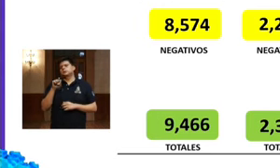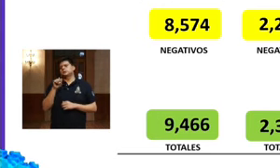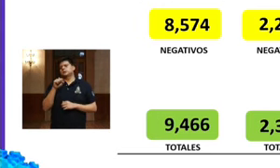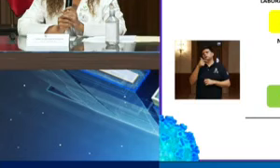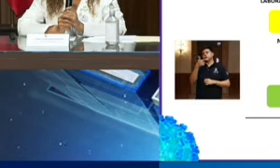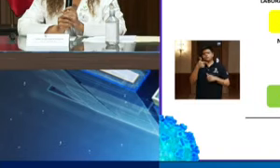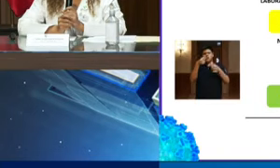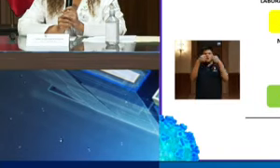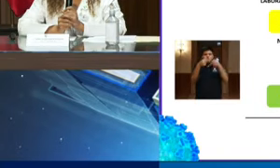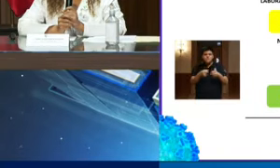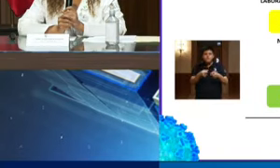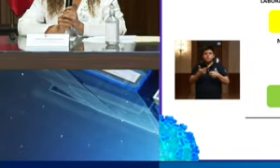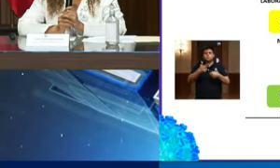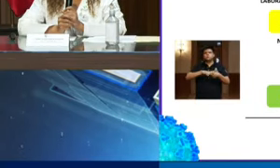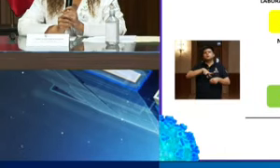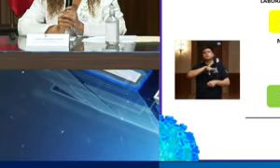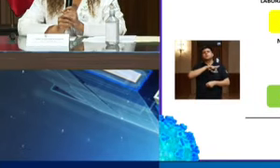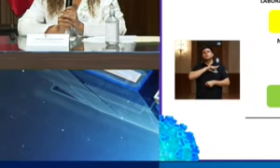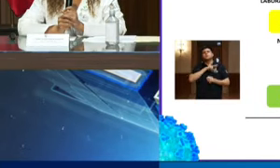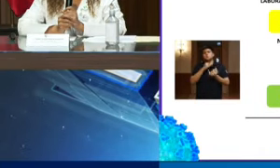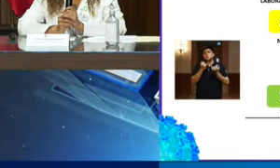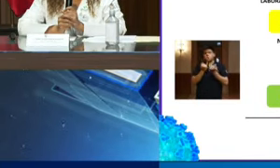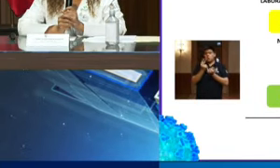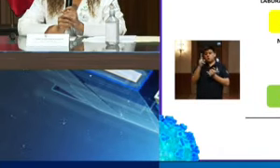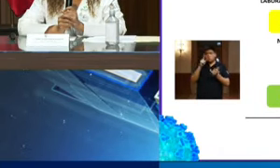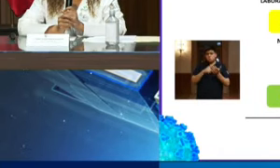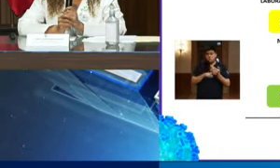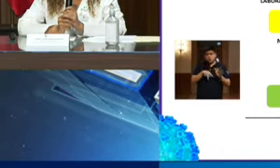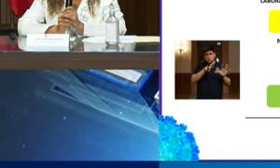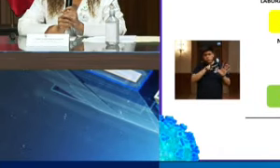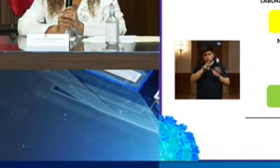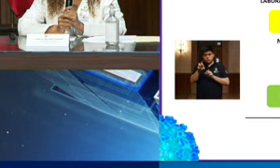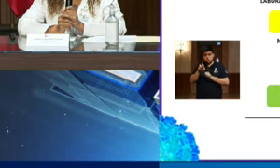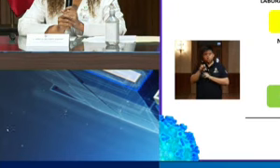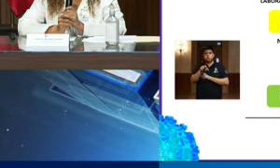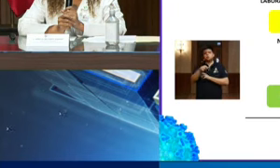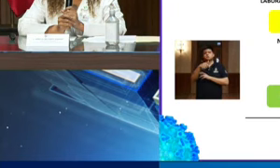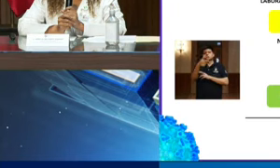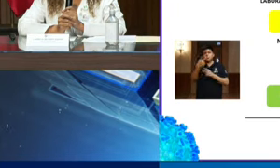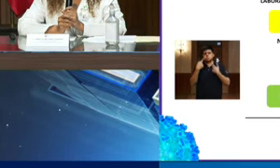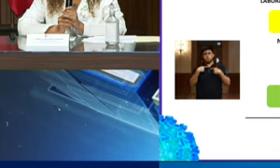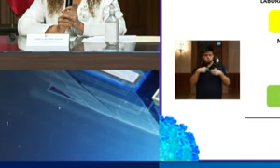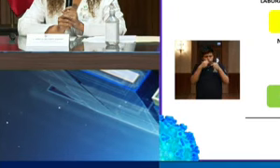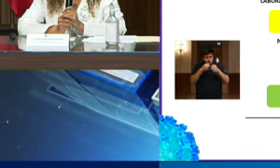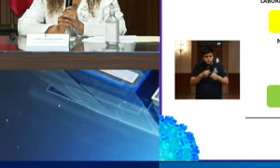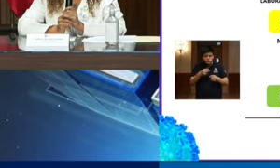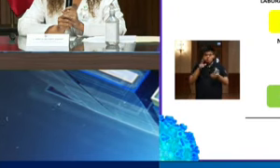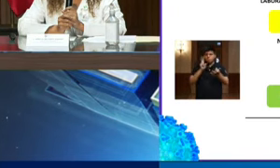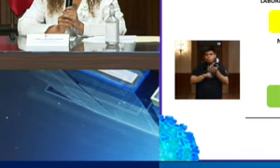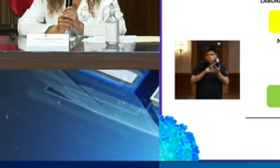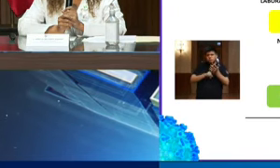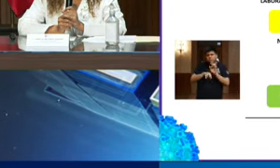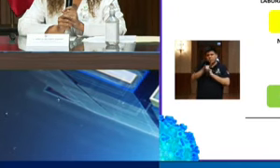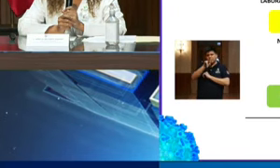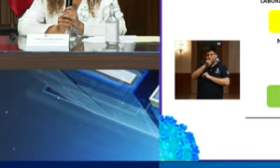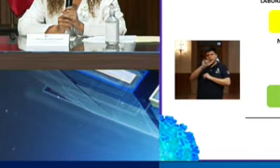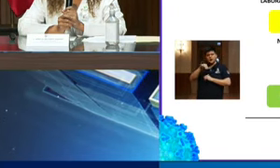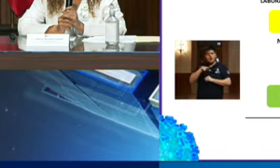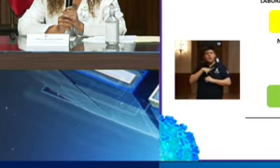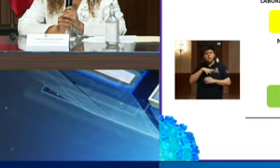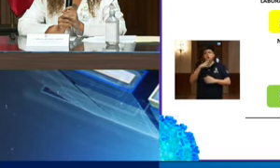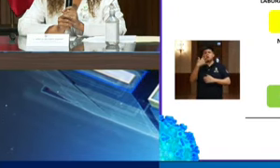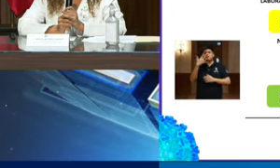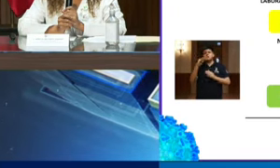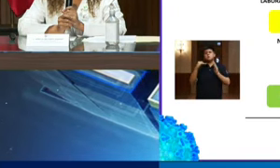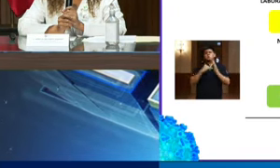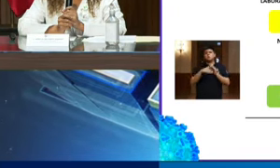67 confirmados por hospitales privados y 1.207 confirmados por el INDRE. Tenemos